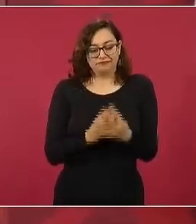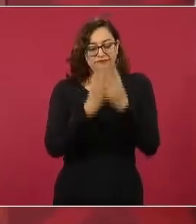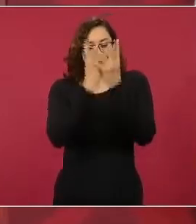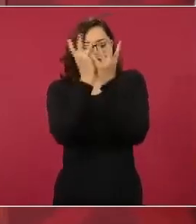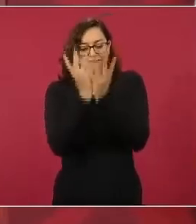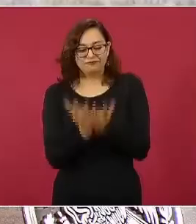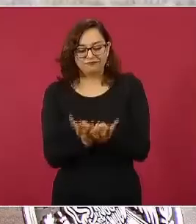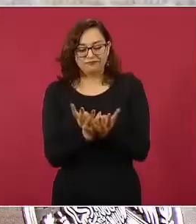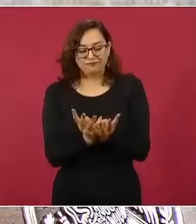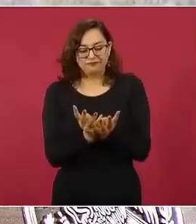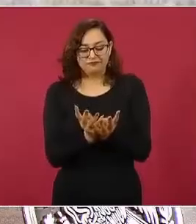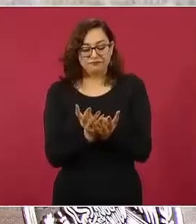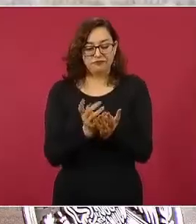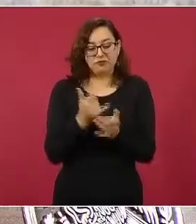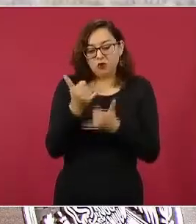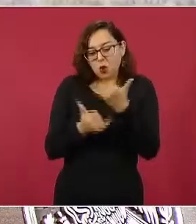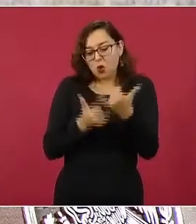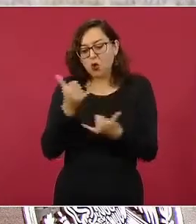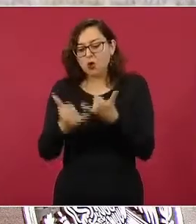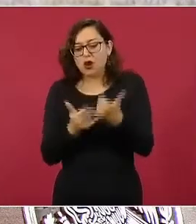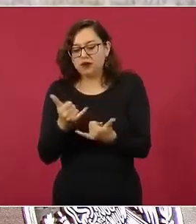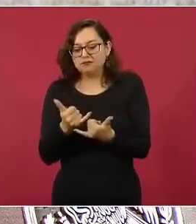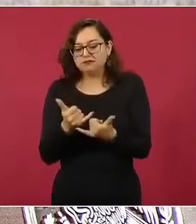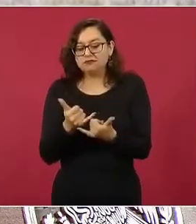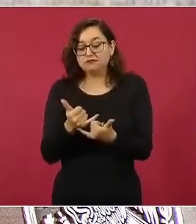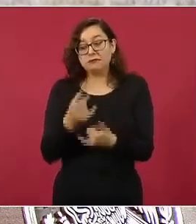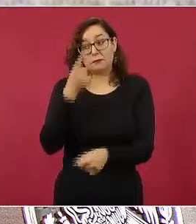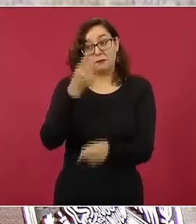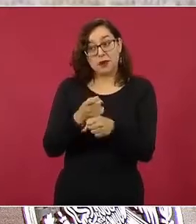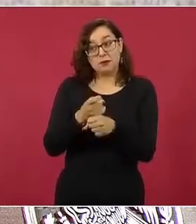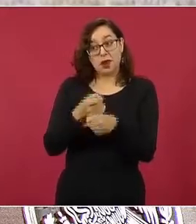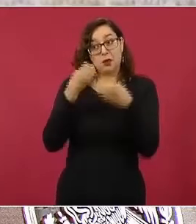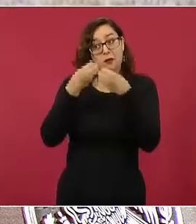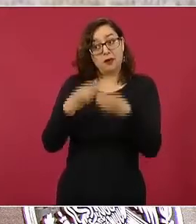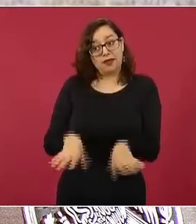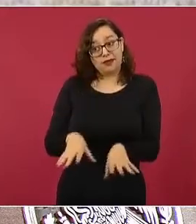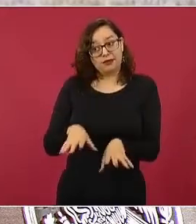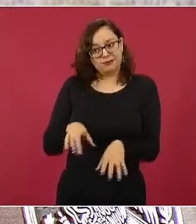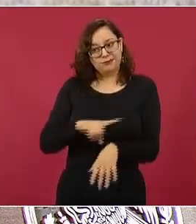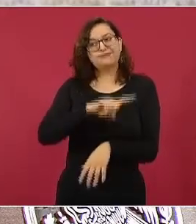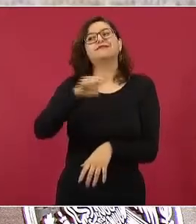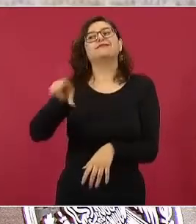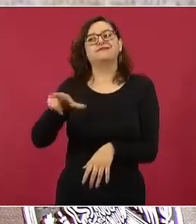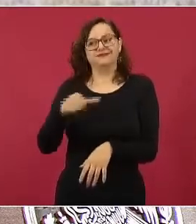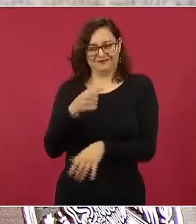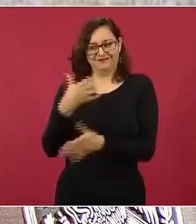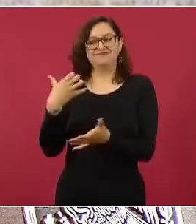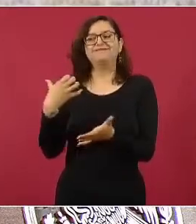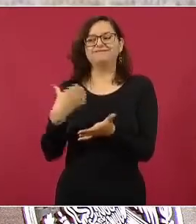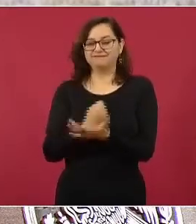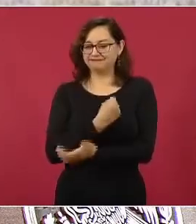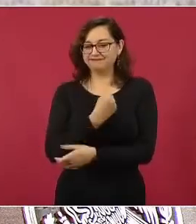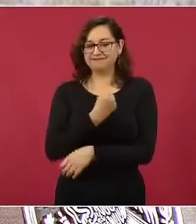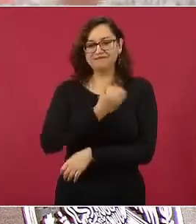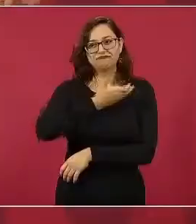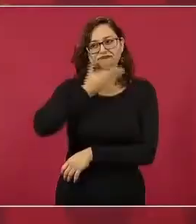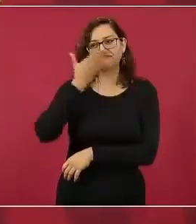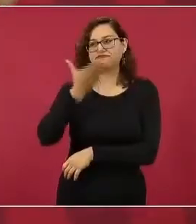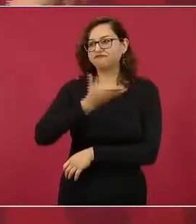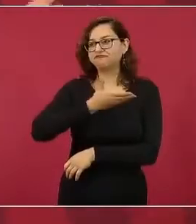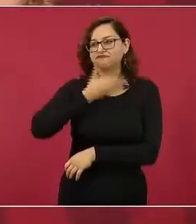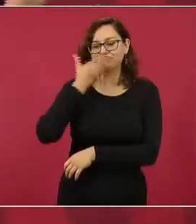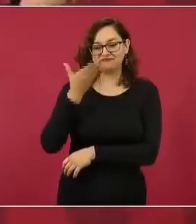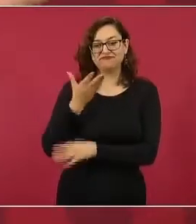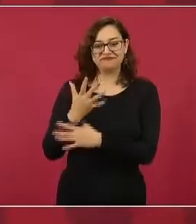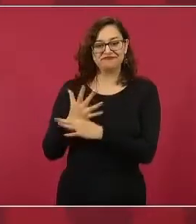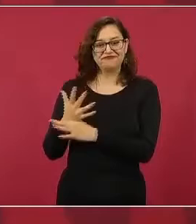pierde y dice, tiene una frase, dice: la diferencia entre ustedes, los políticos